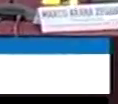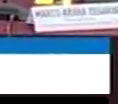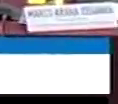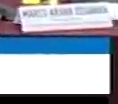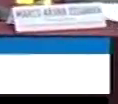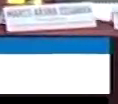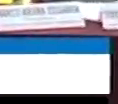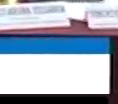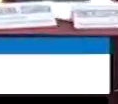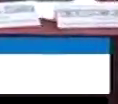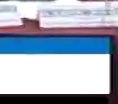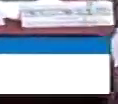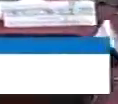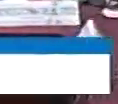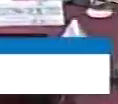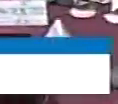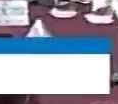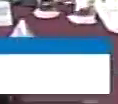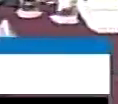congreso.gob.pe.